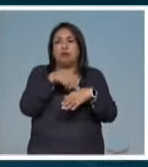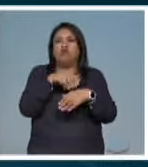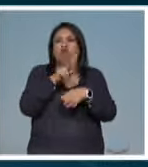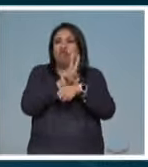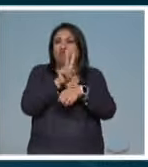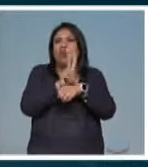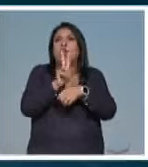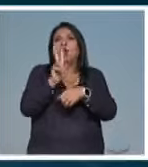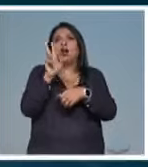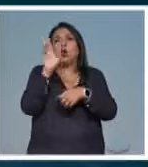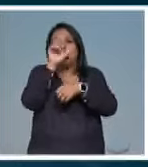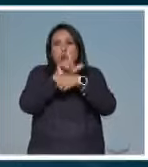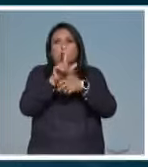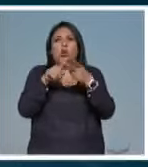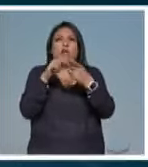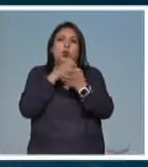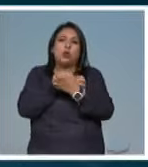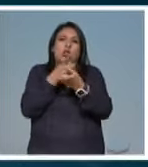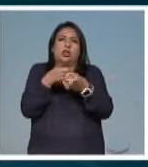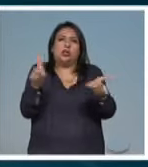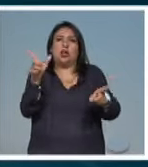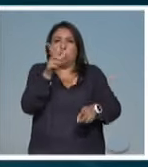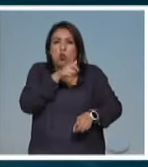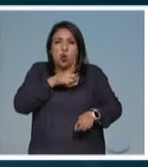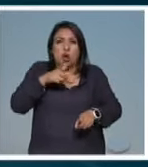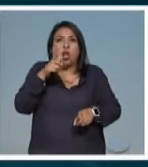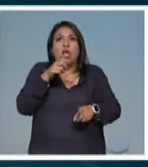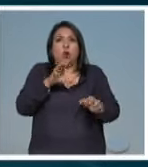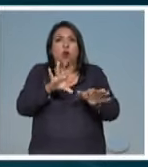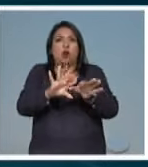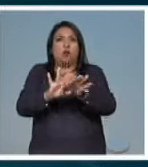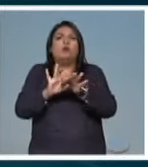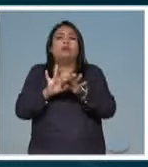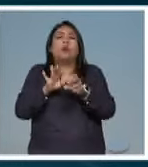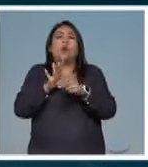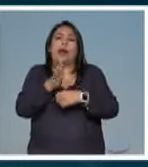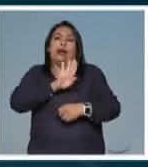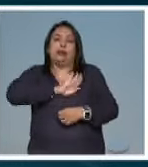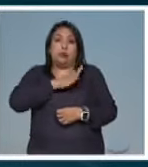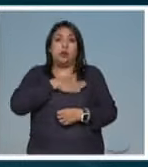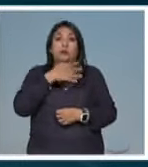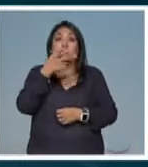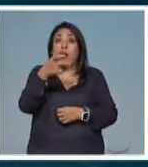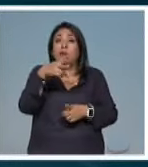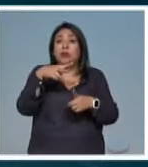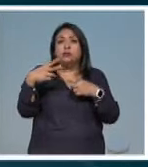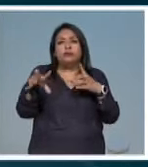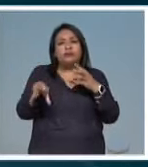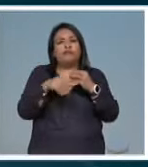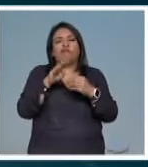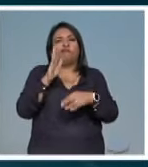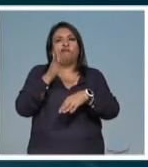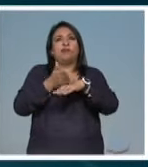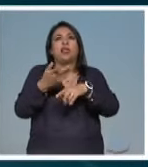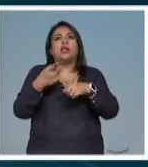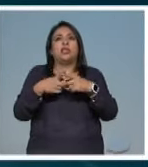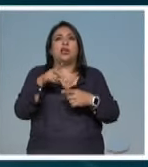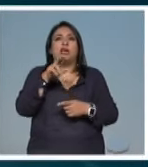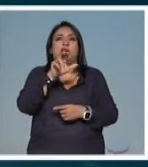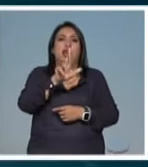región por la cultura, la educación y el desarrollo de la lengua que nos une, el español. Postura que se suma a la condena que hizo la